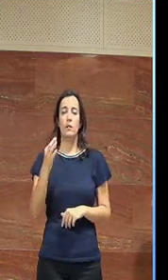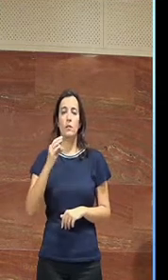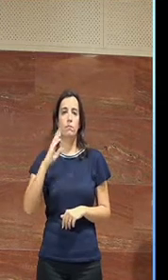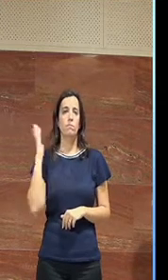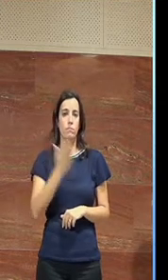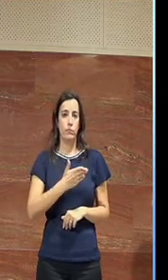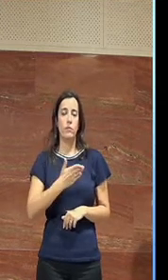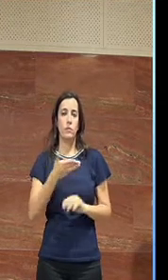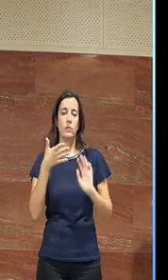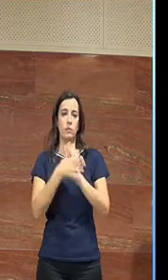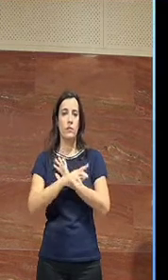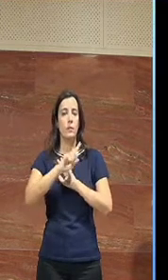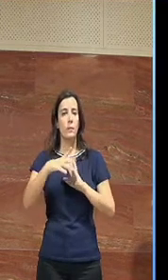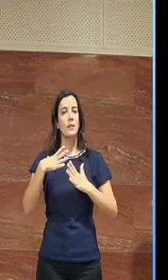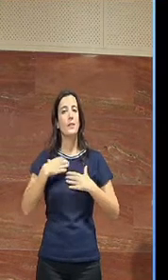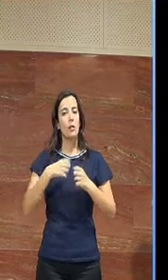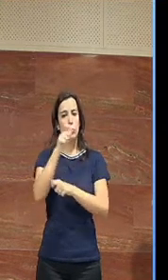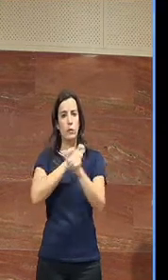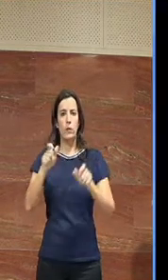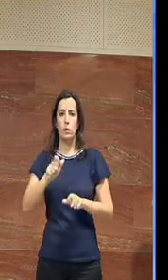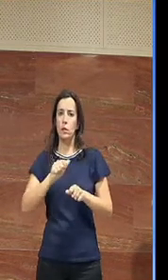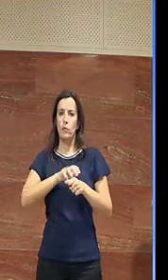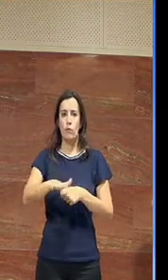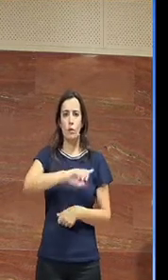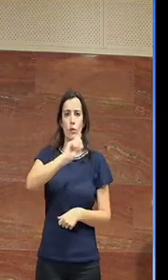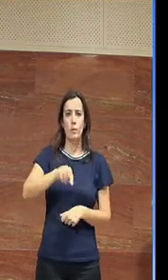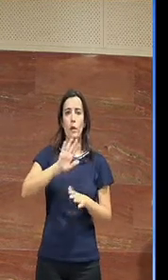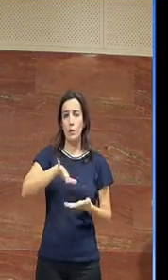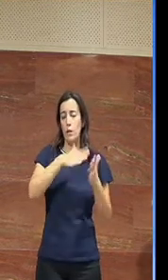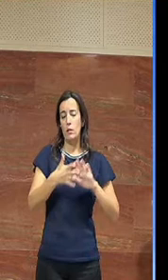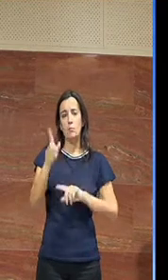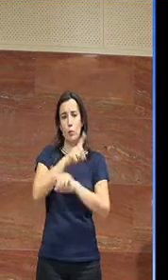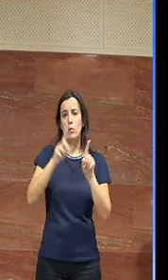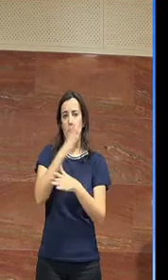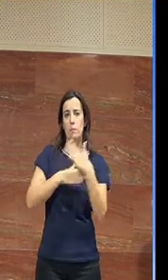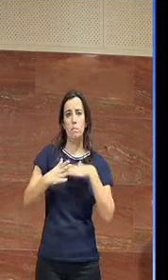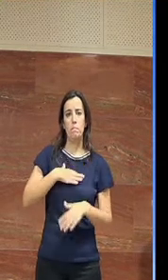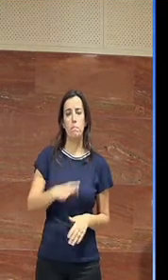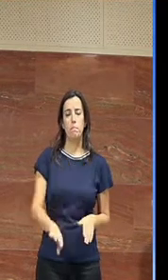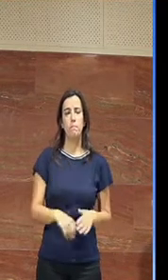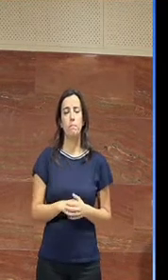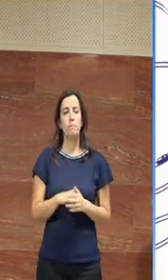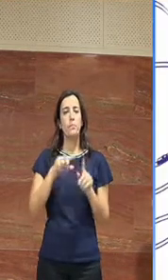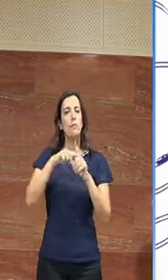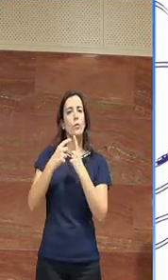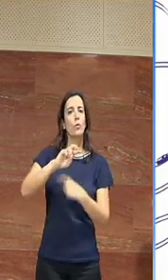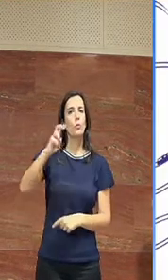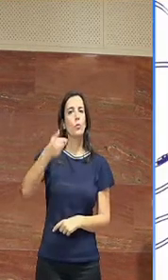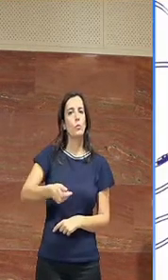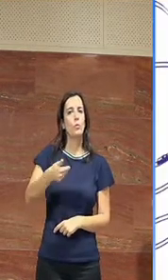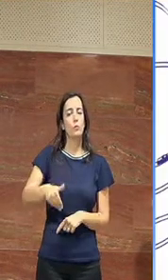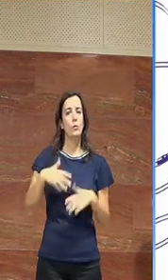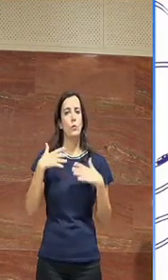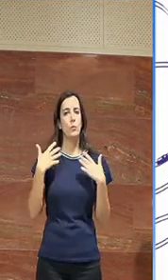un empeoramiento sobre todo de la salud de los habitantes, que derivan en problemas de discapacidad. Otro factor muy importante, el factor